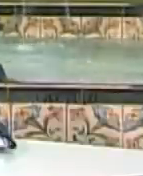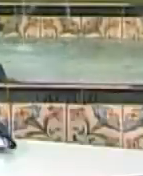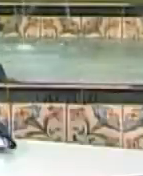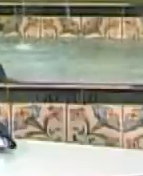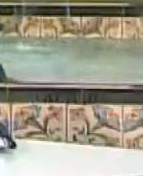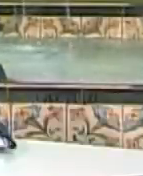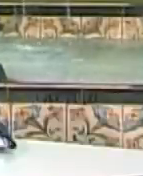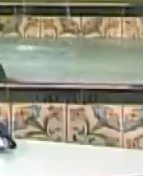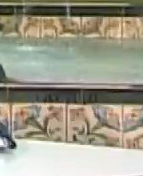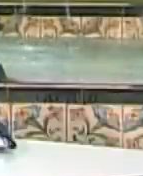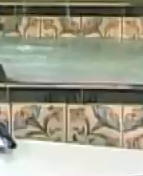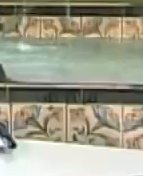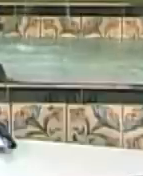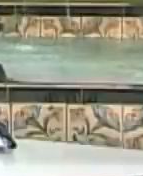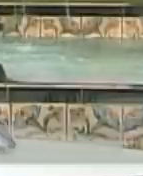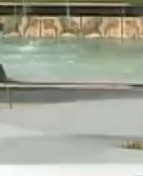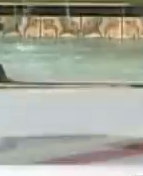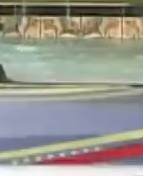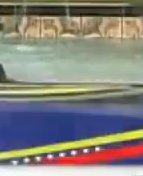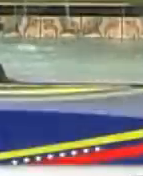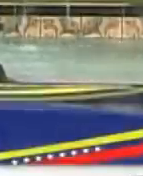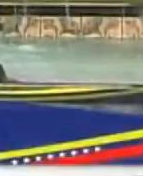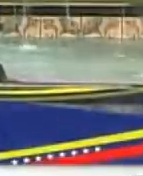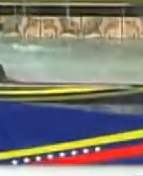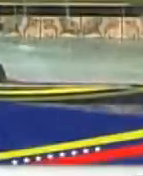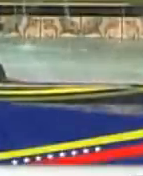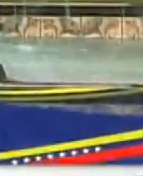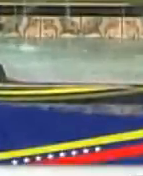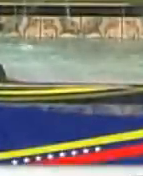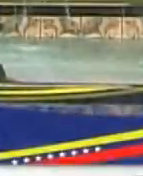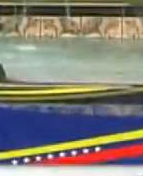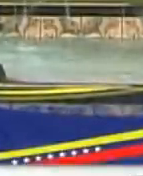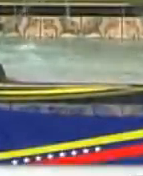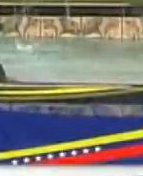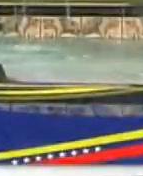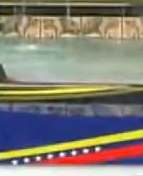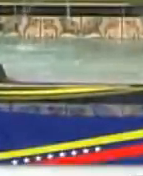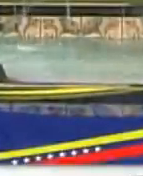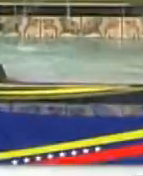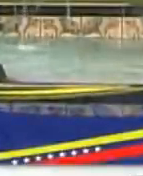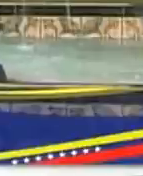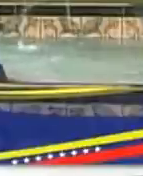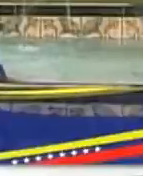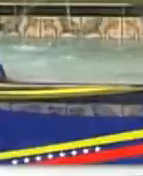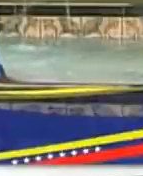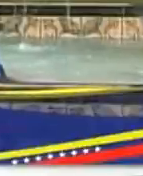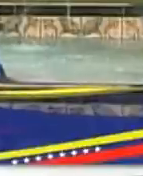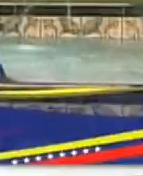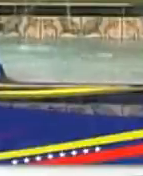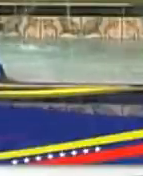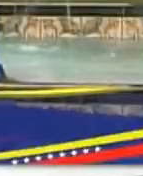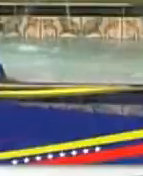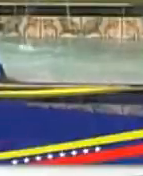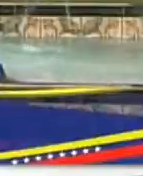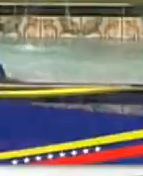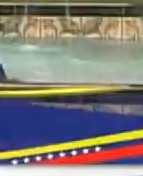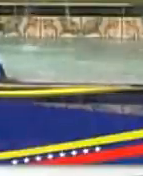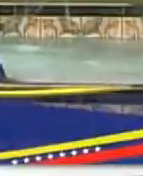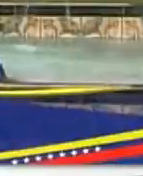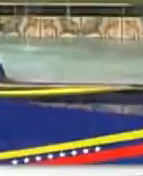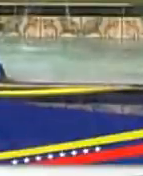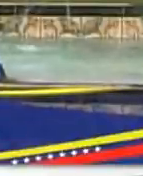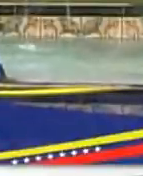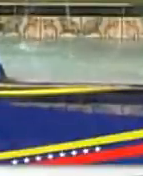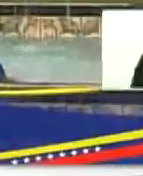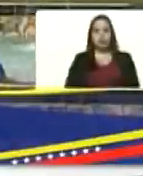agropecuaria piedras azules que producir muchas piedras azules luís eduardo prado hurtado